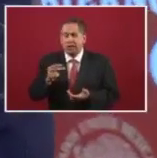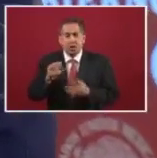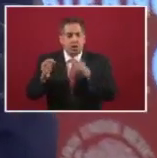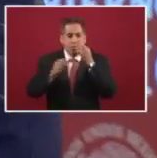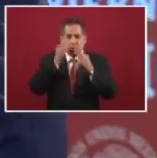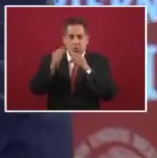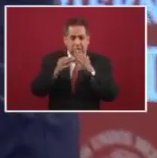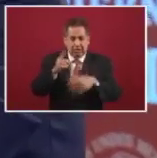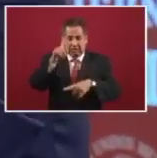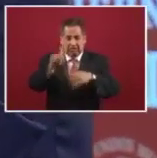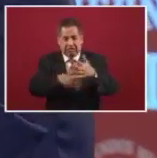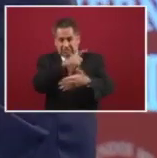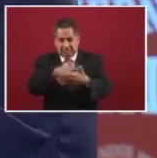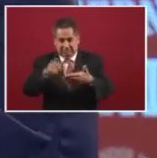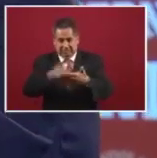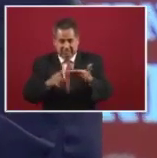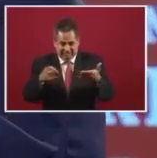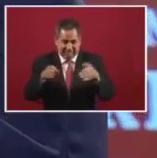promover censura.